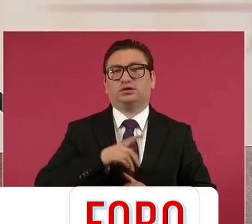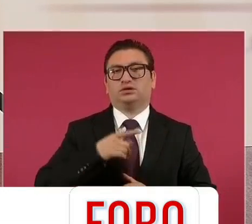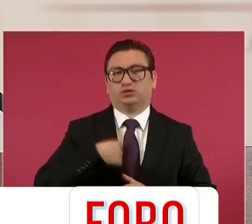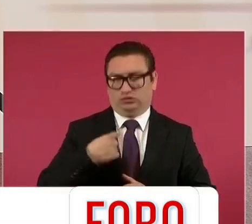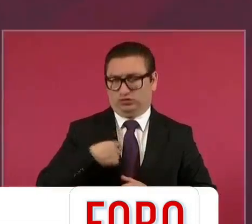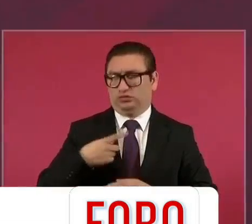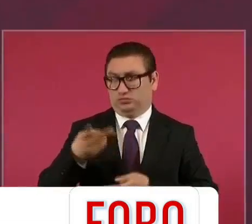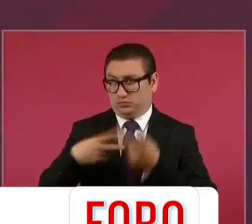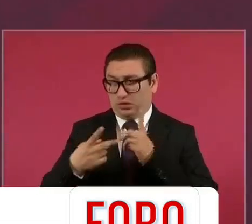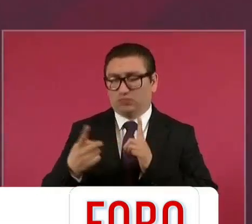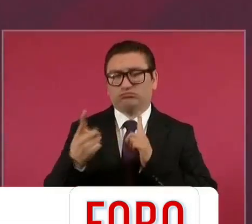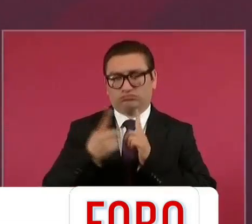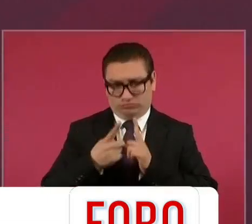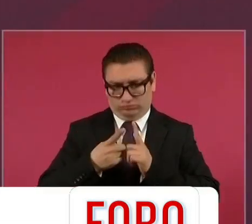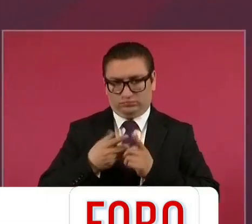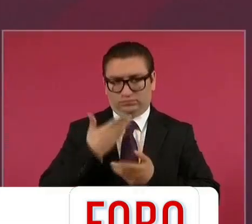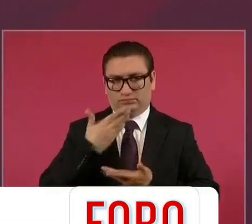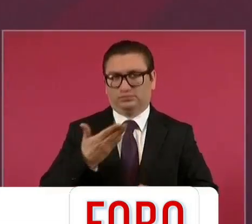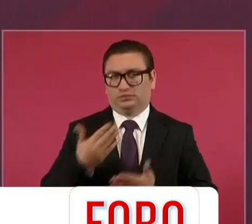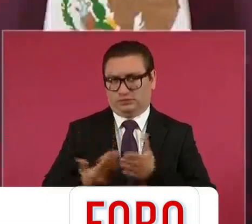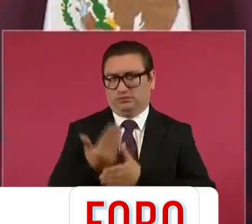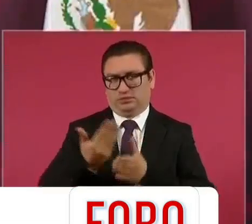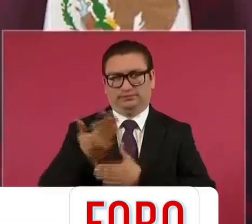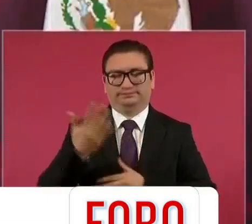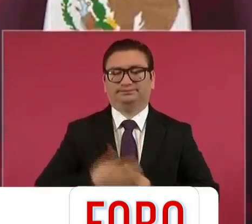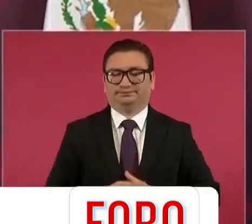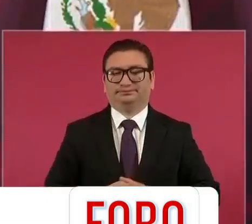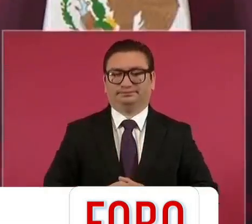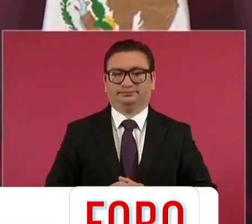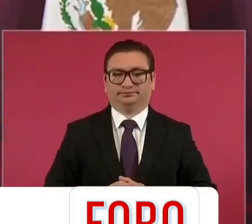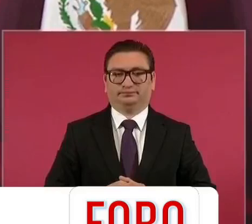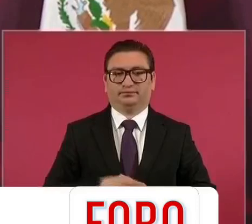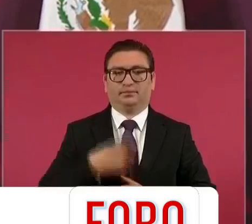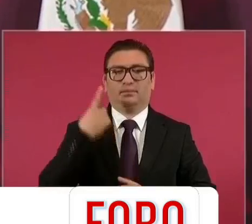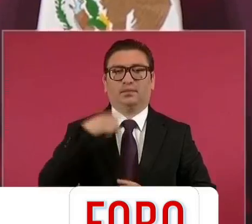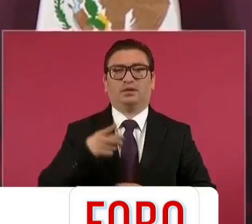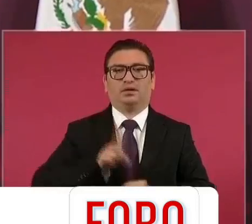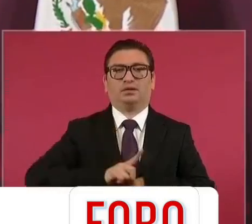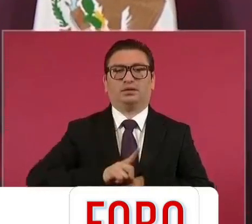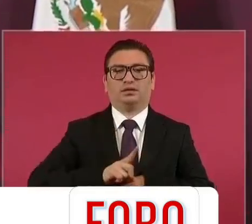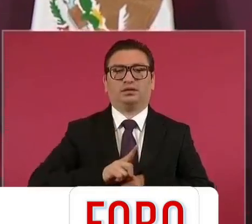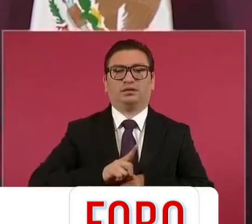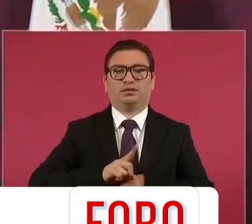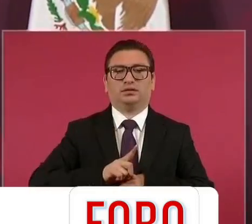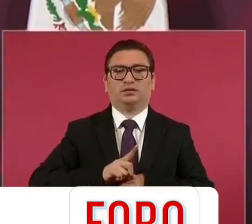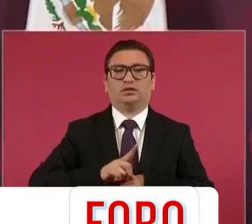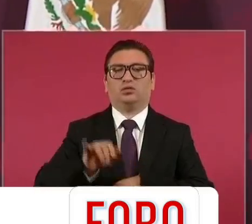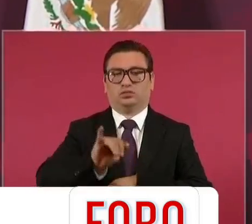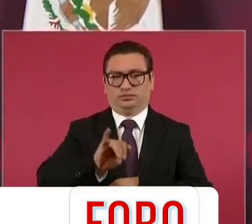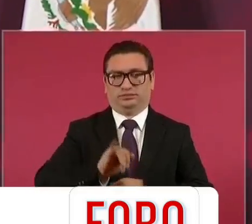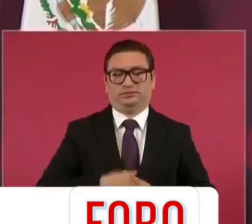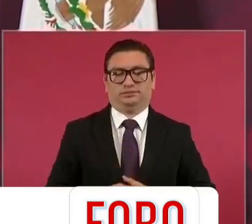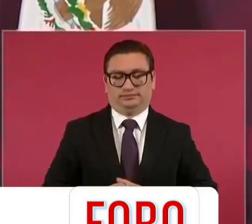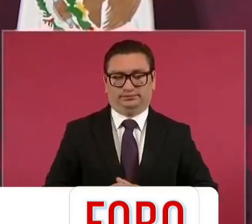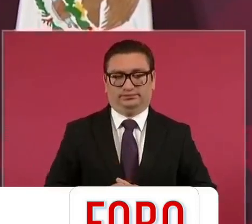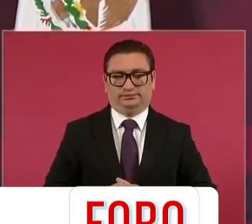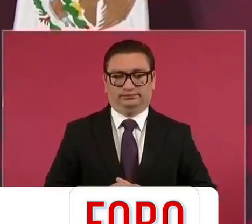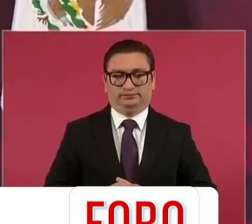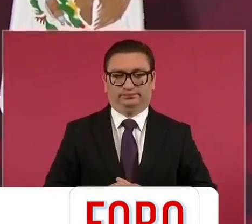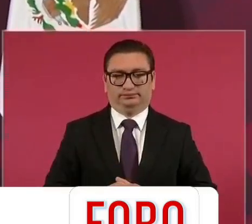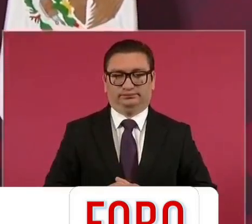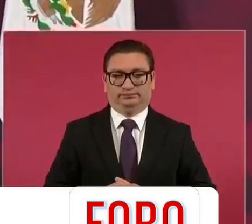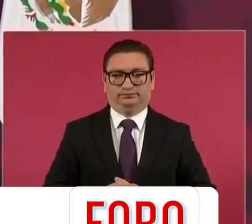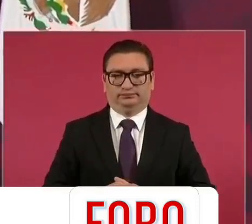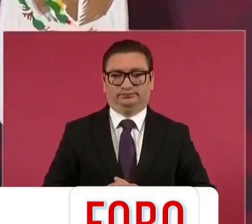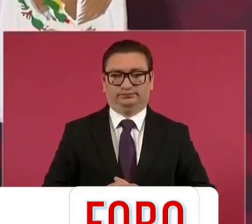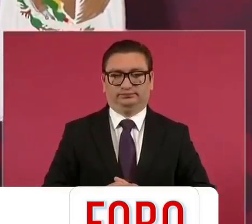a recibir en la mañana es para el día jueves